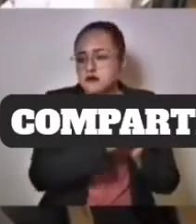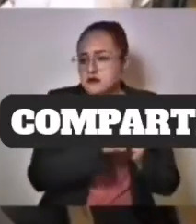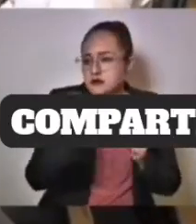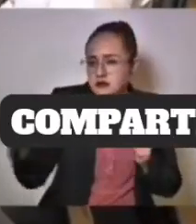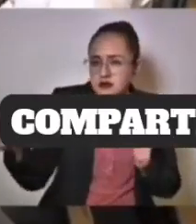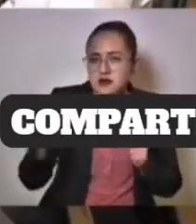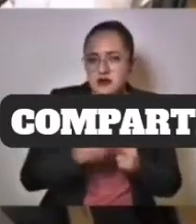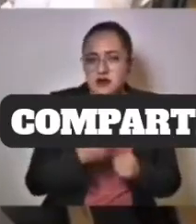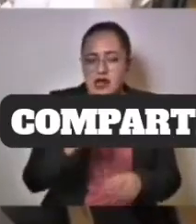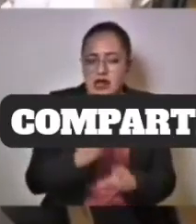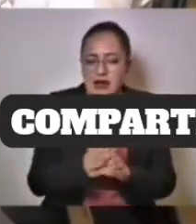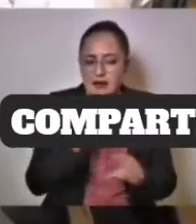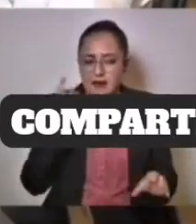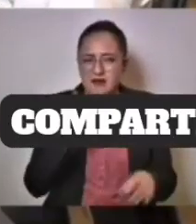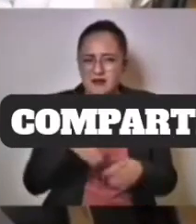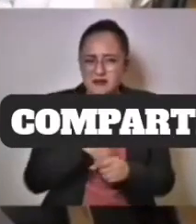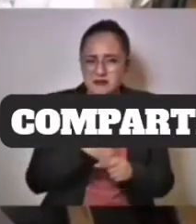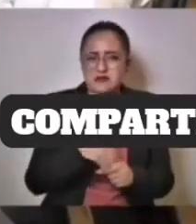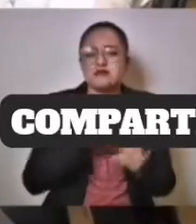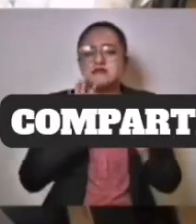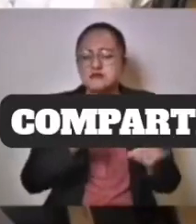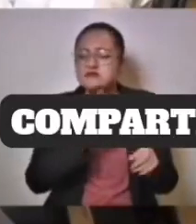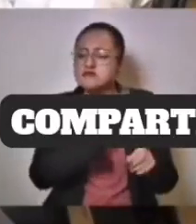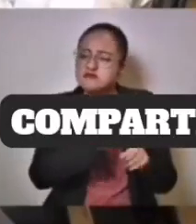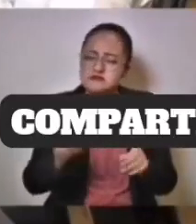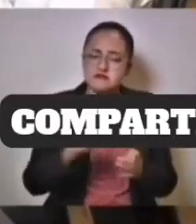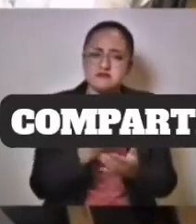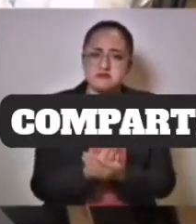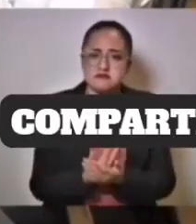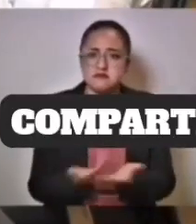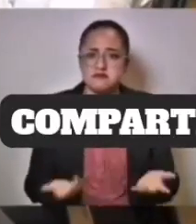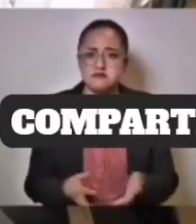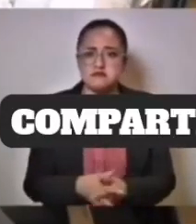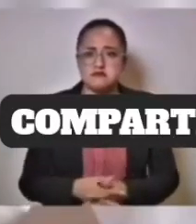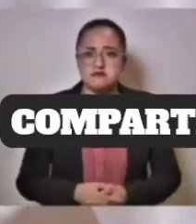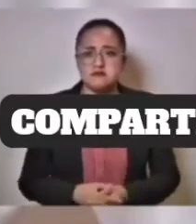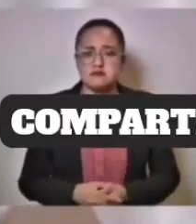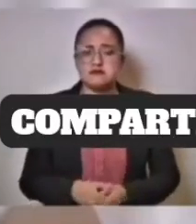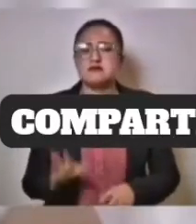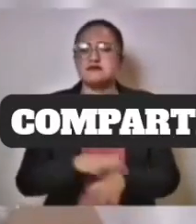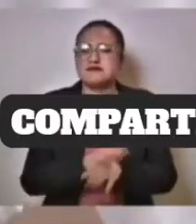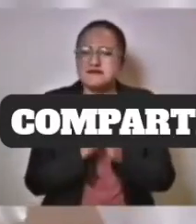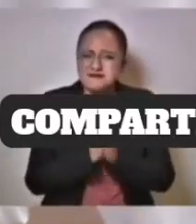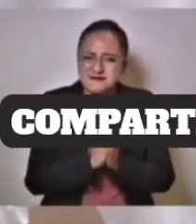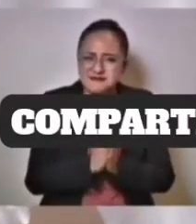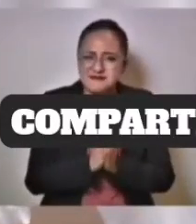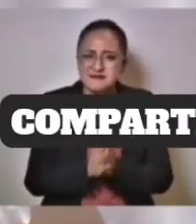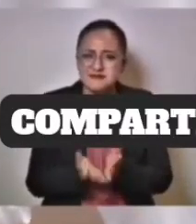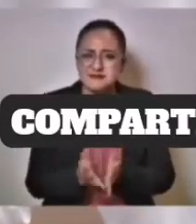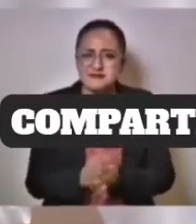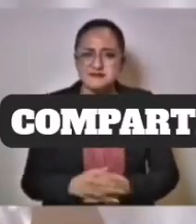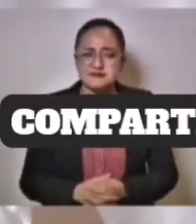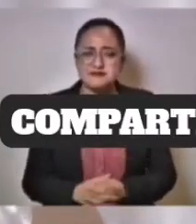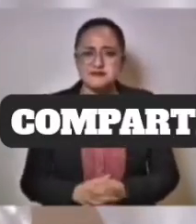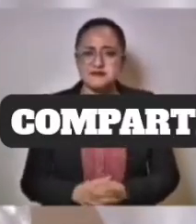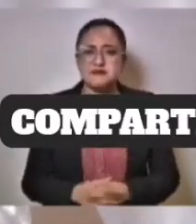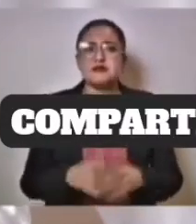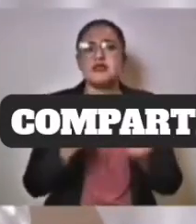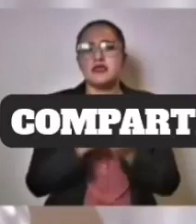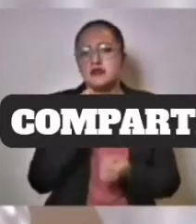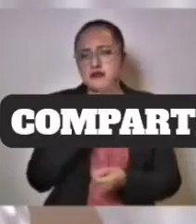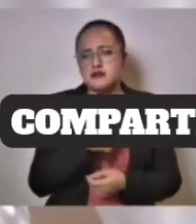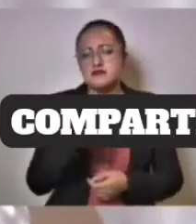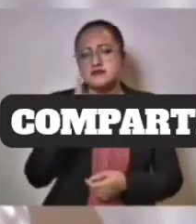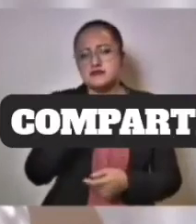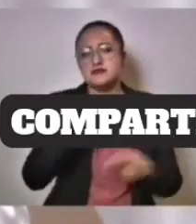más del 50% esperen a la que sigue desde nieve también estamos